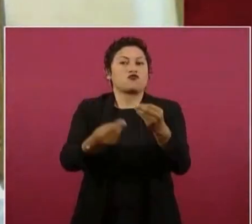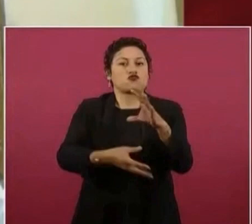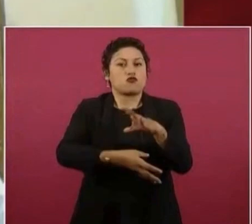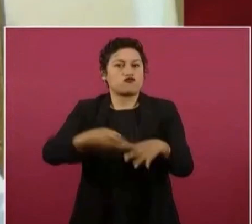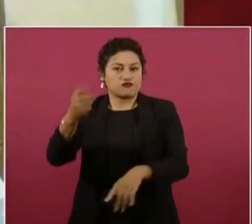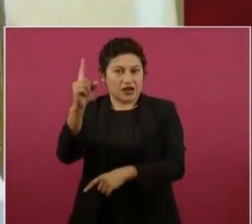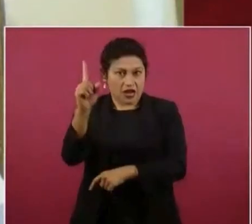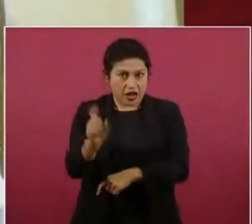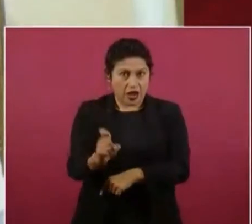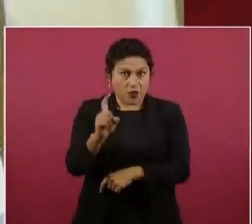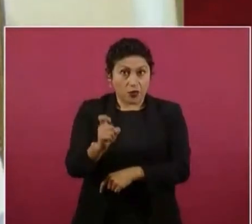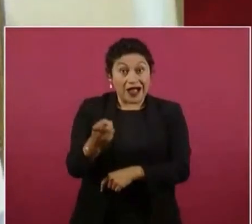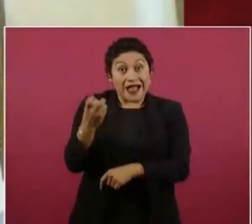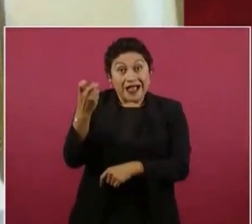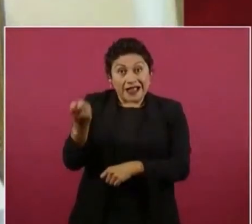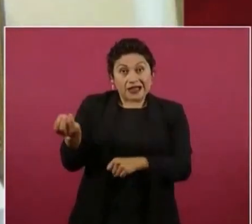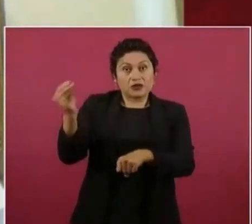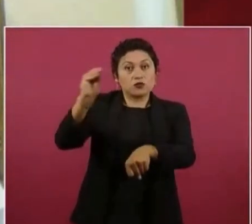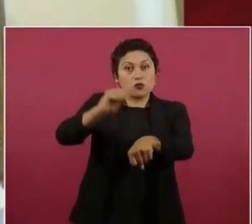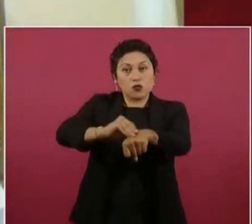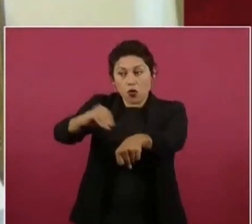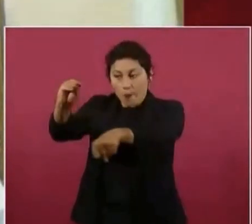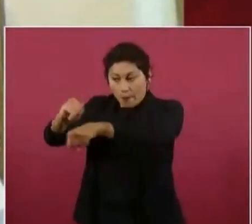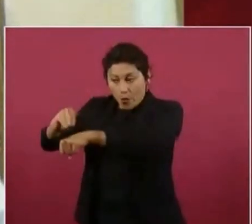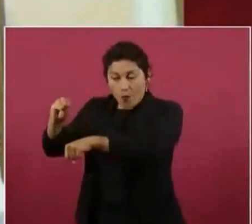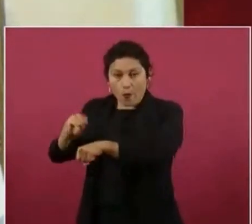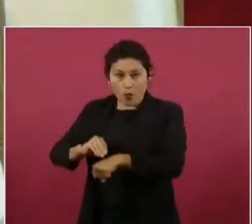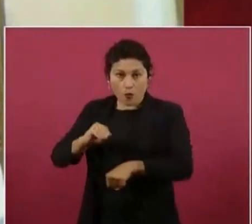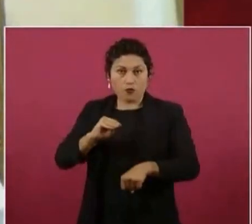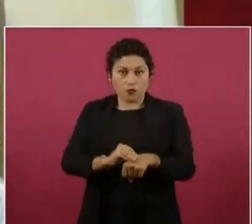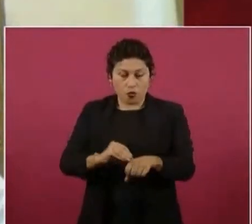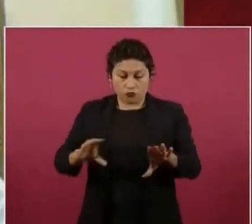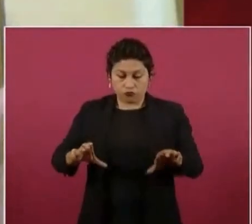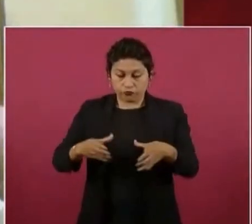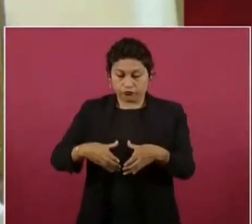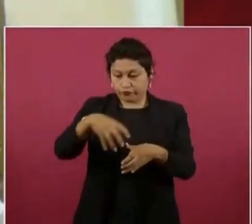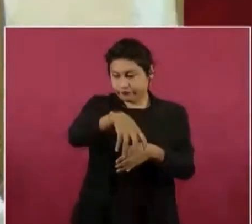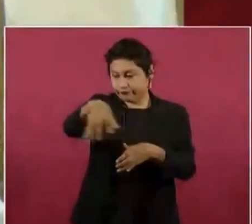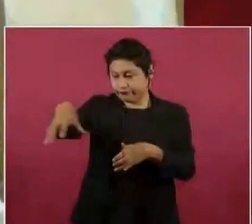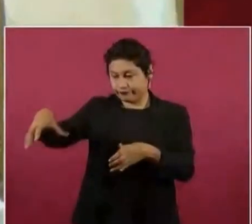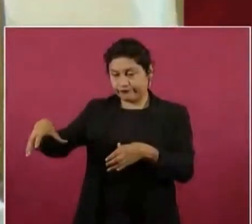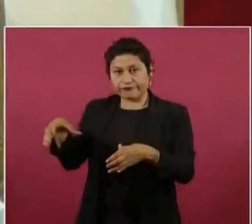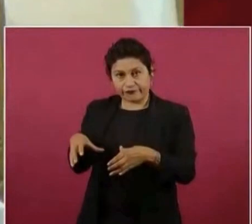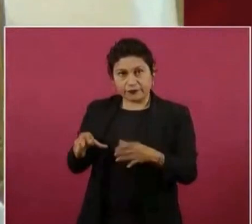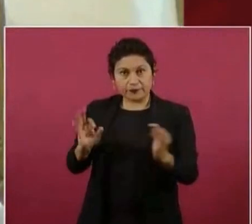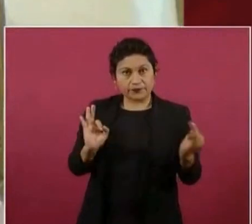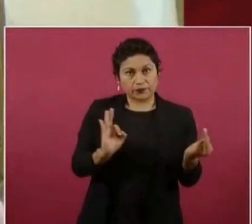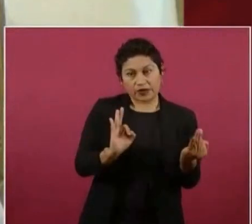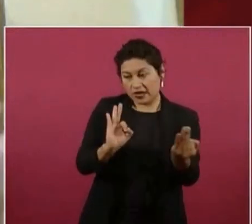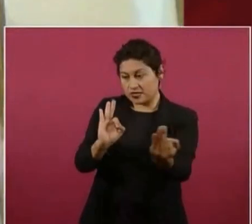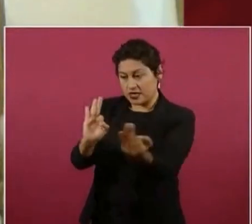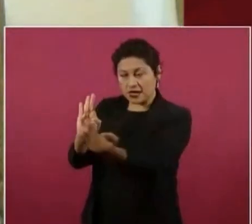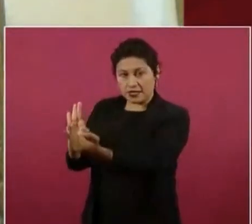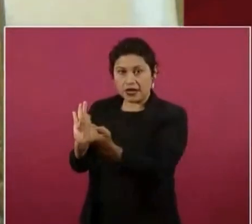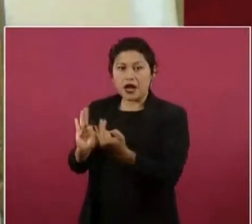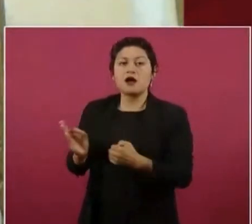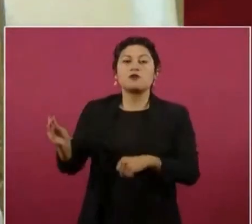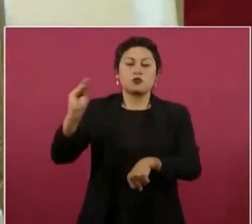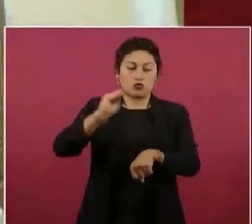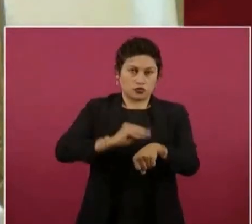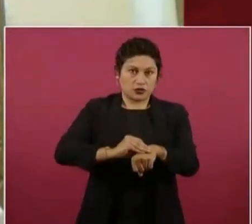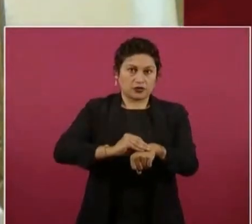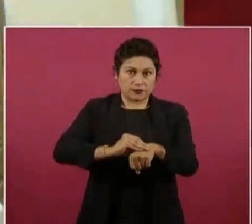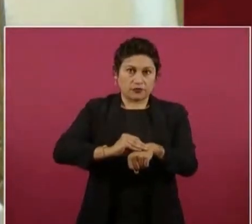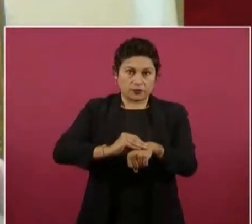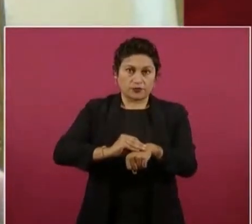se colocaron de una manera estratégica, colindando con esta mina a la que usted se refirió, que es la mina